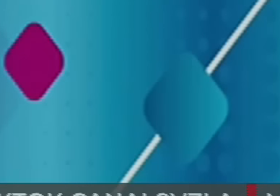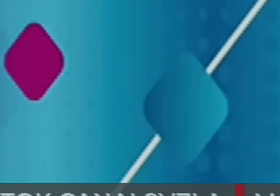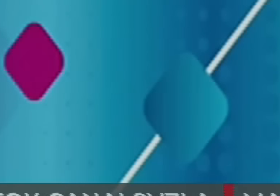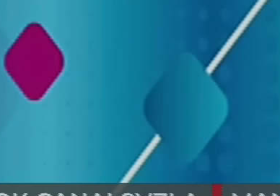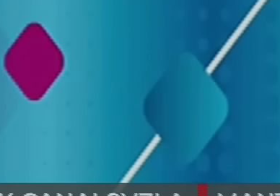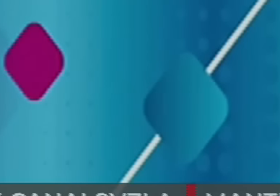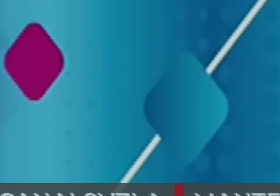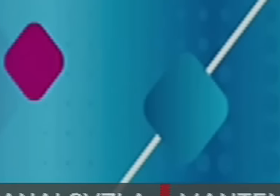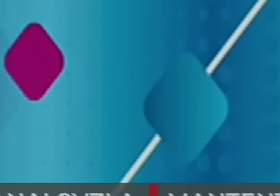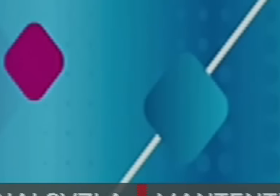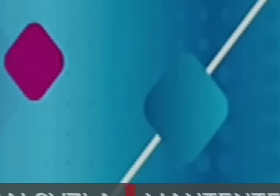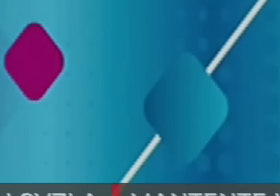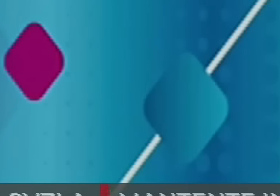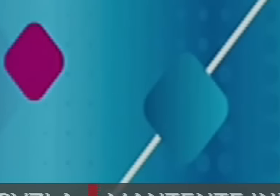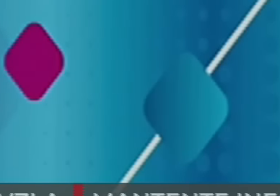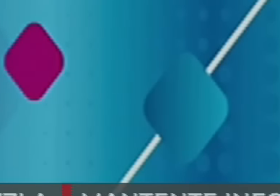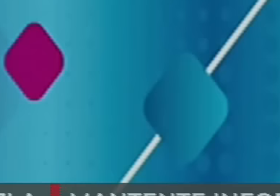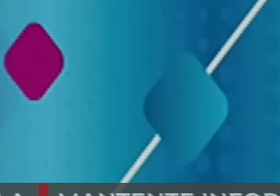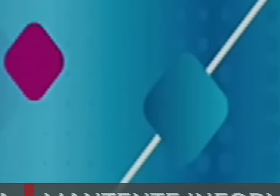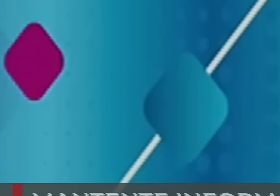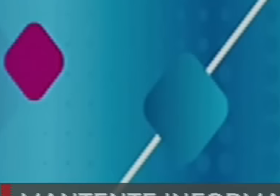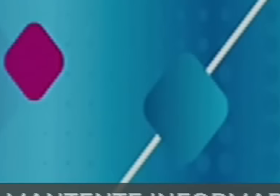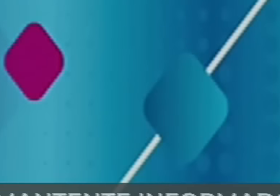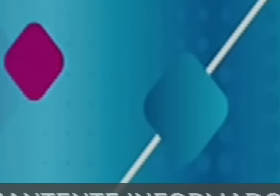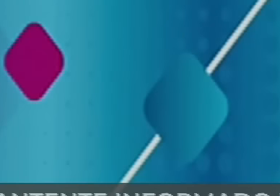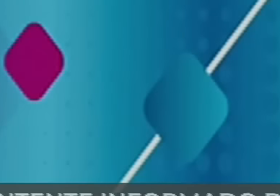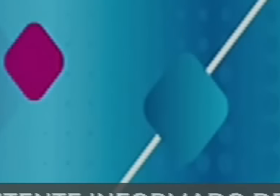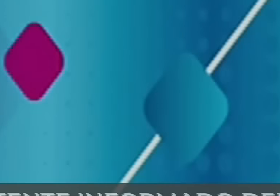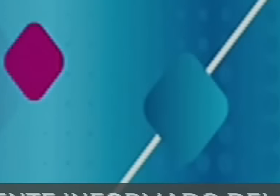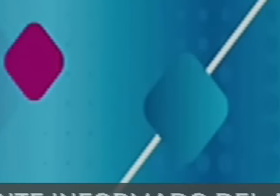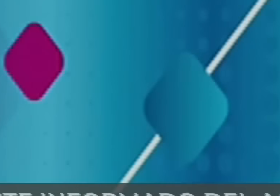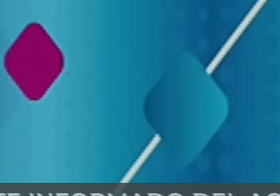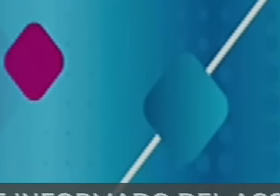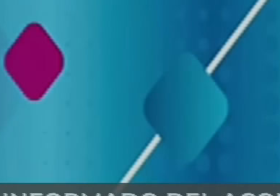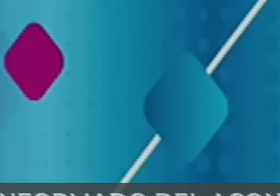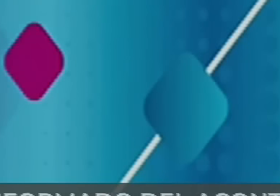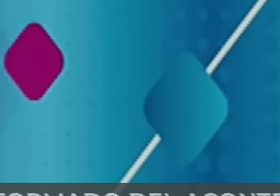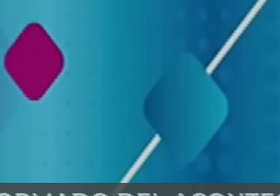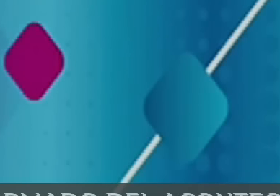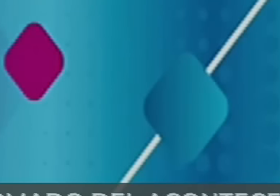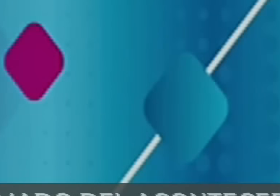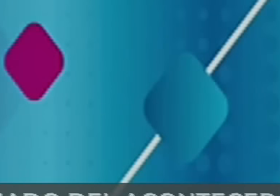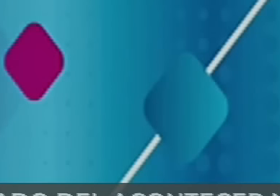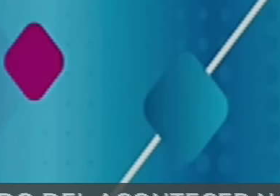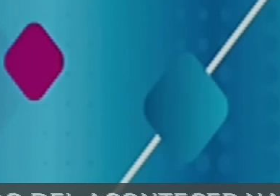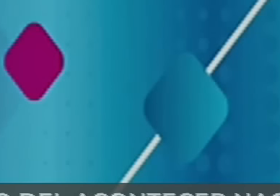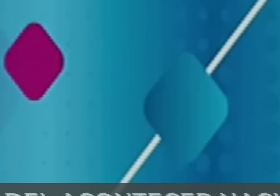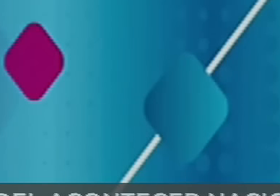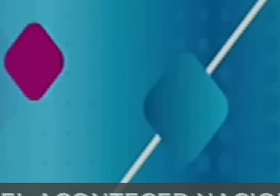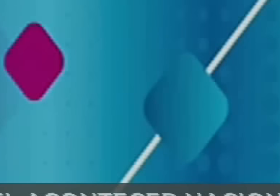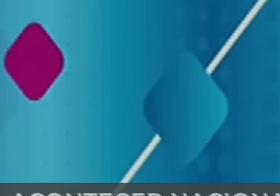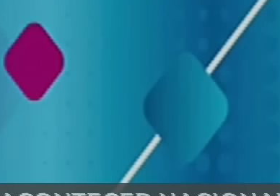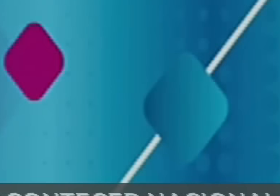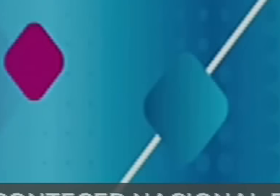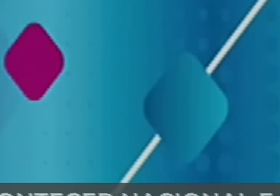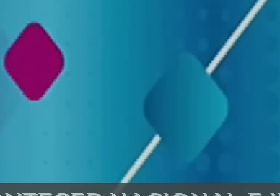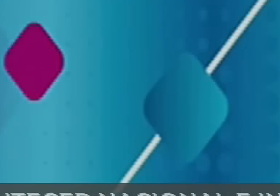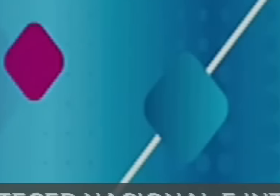agricultura familiar. Es una mentira que el agronegocio allá en Brasil, que solo produce commodities